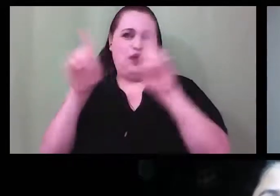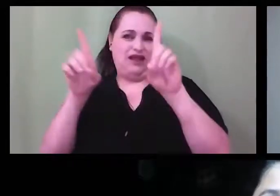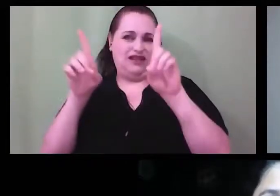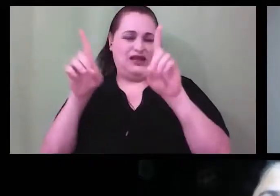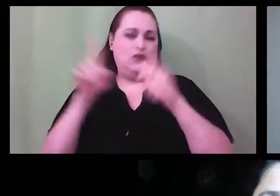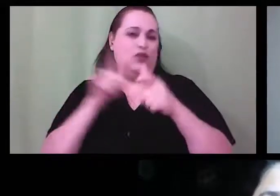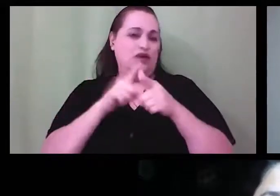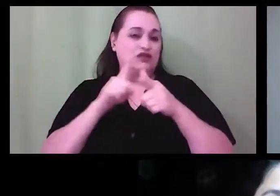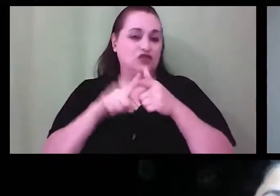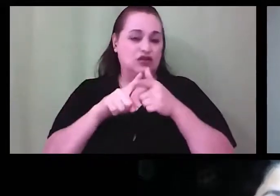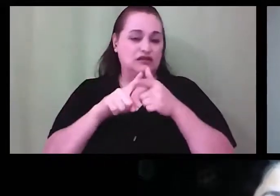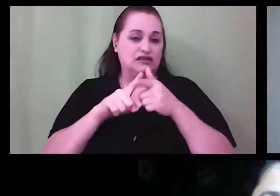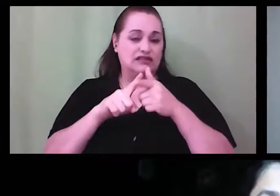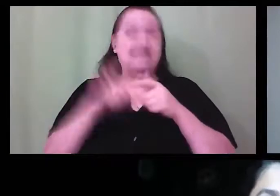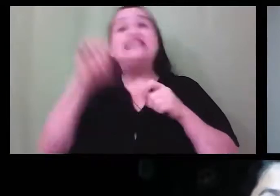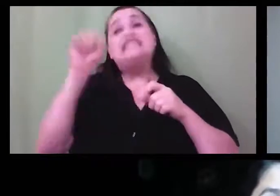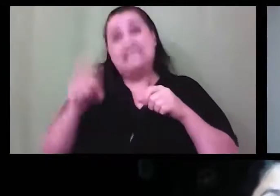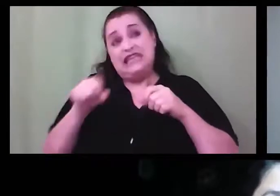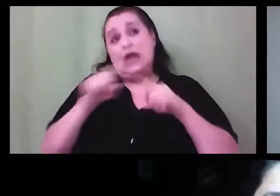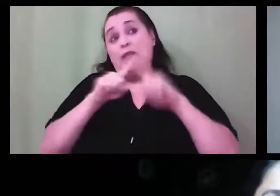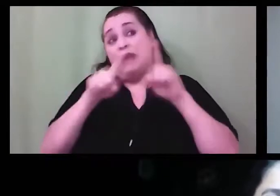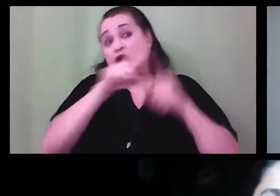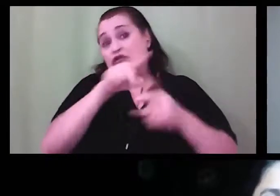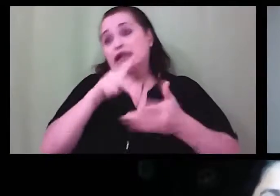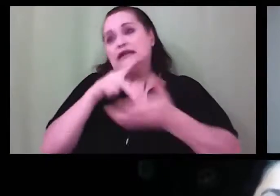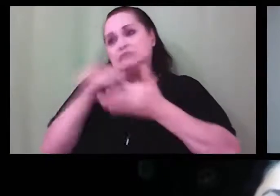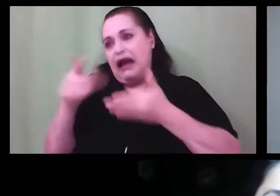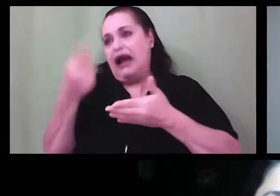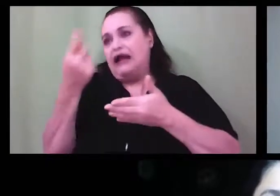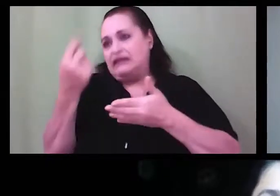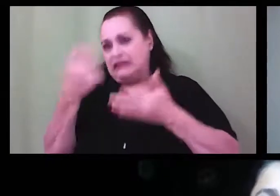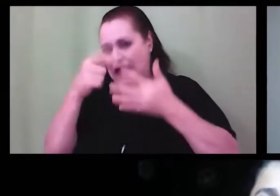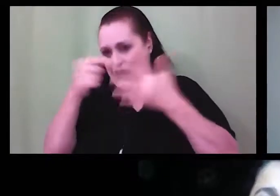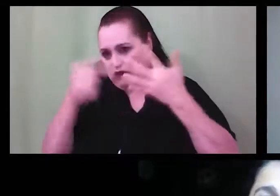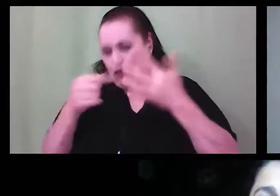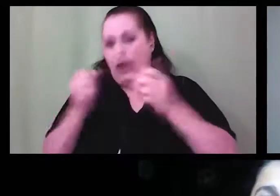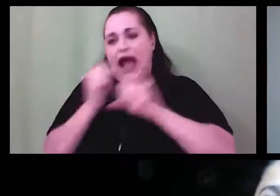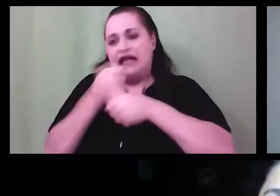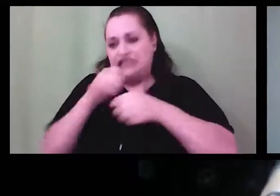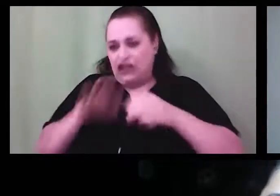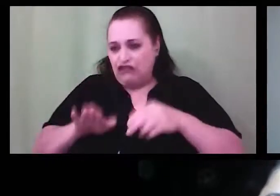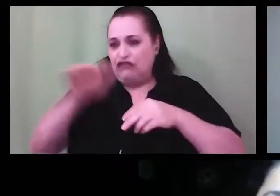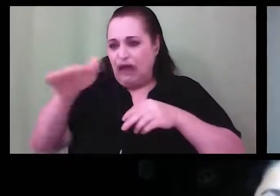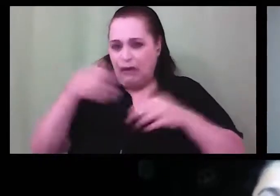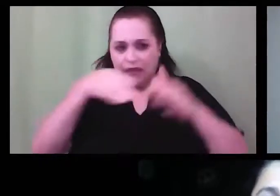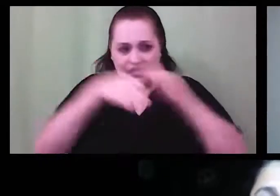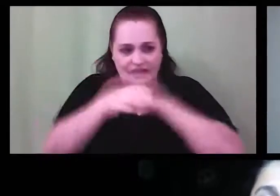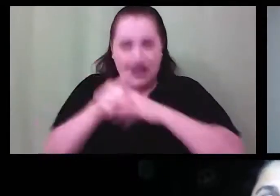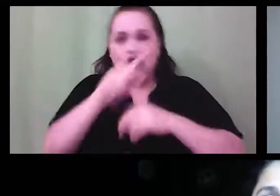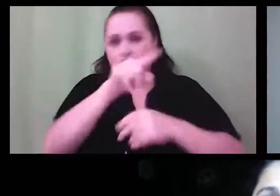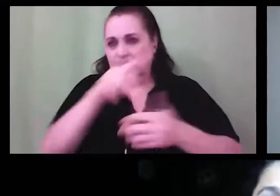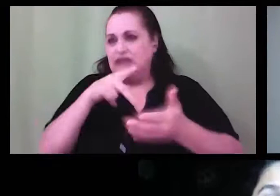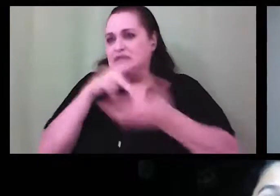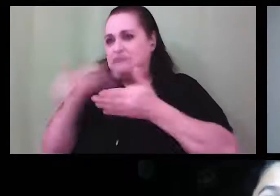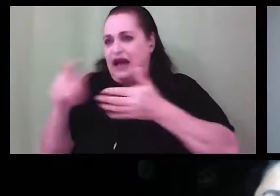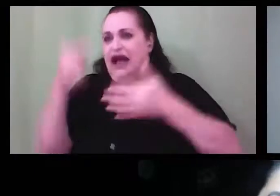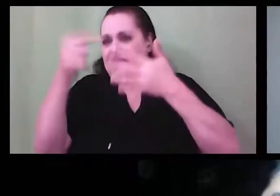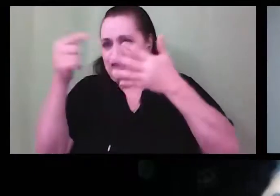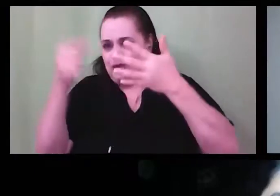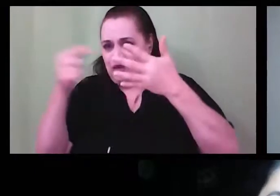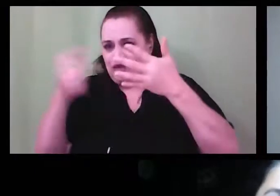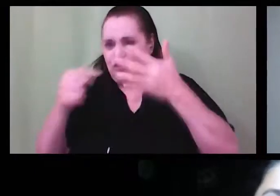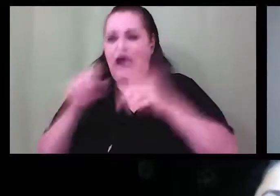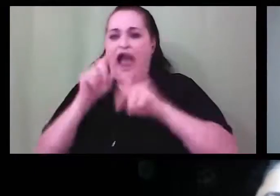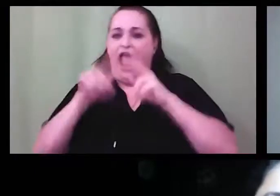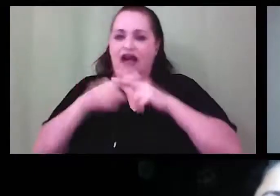todo era, sí, pero tienen que dar tanto para hacer la rampa de la entrada, tienen que dar tanto para arreglar